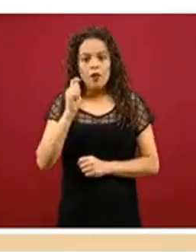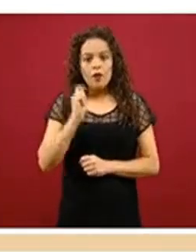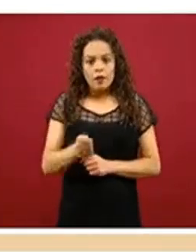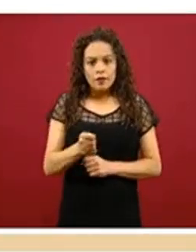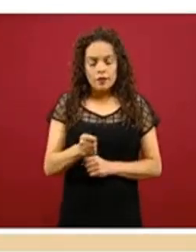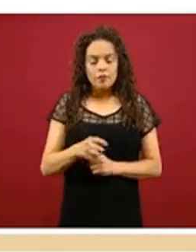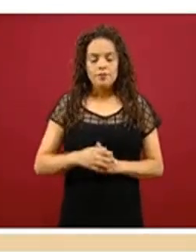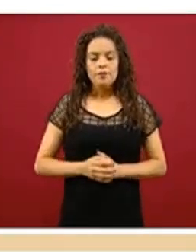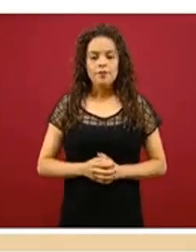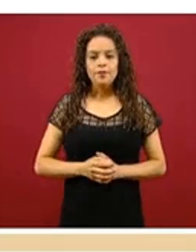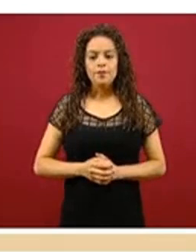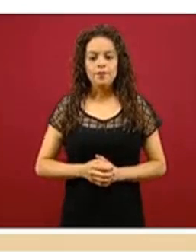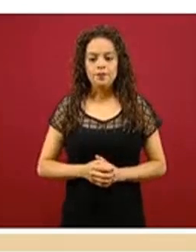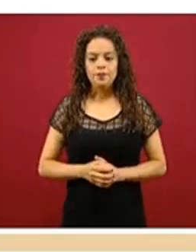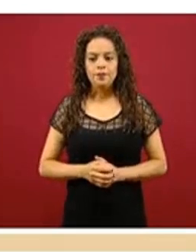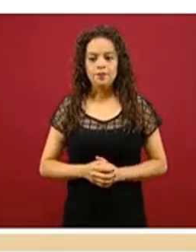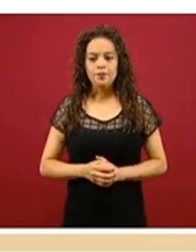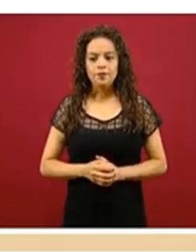bastante